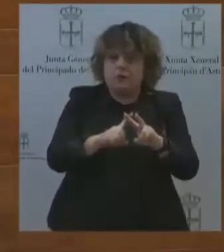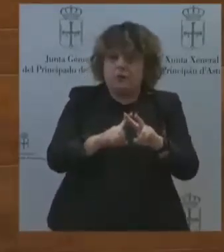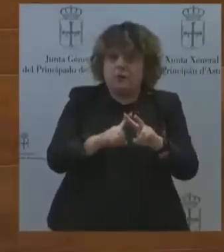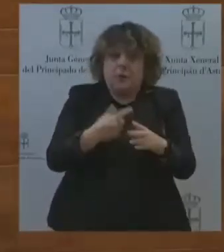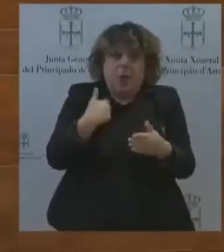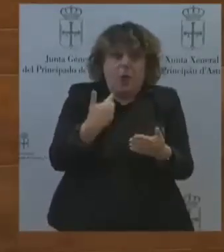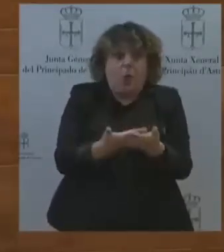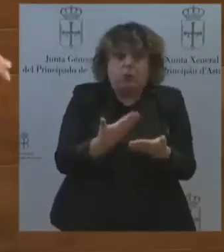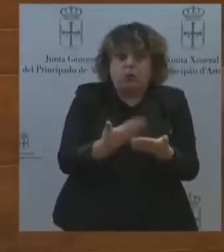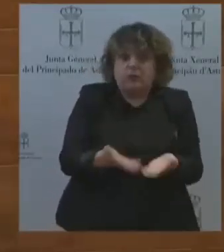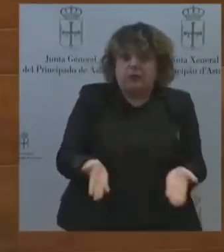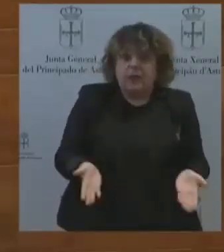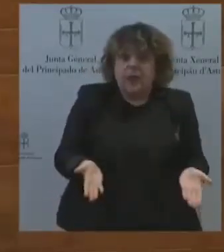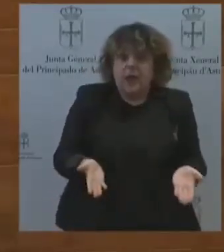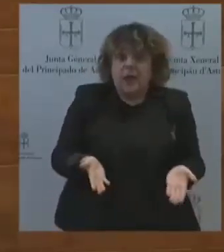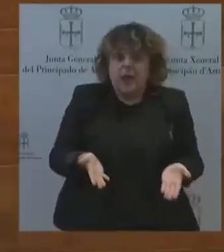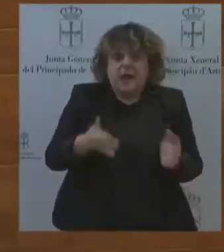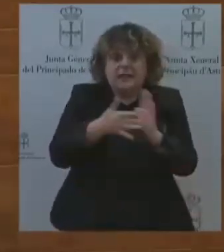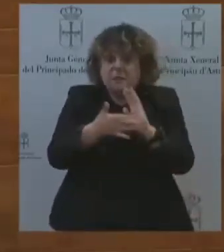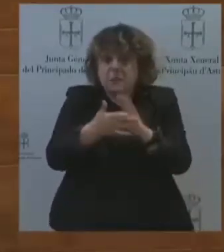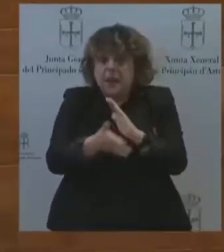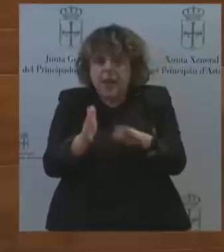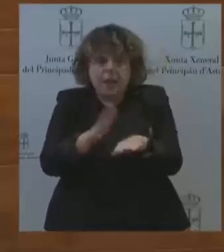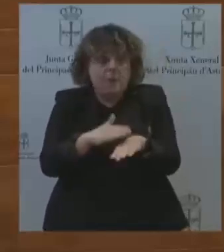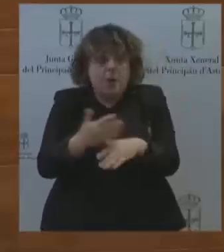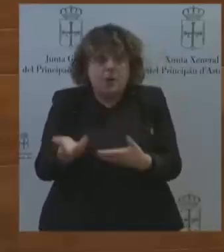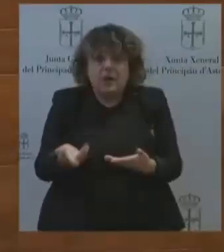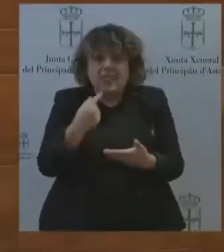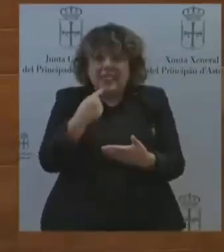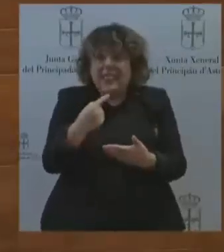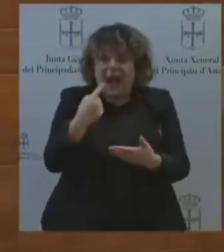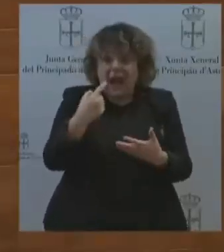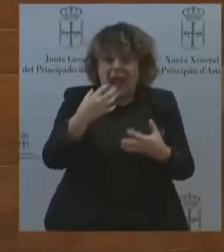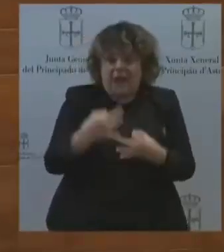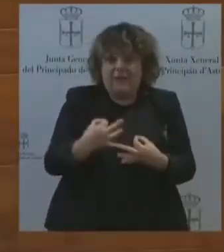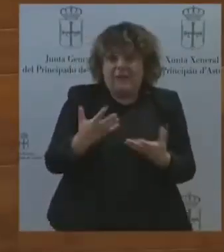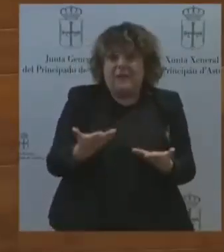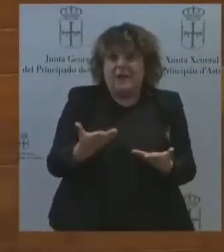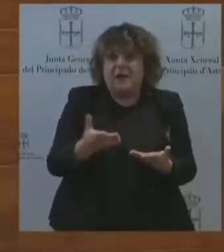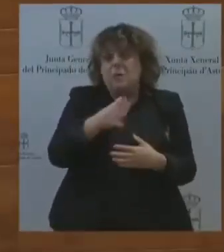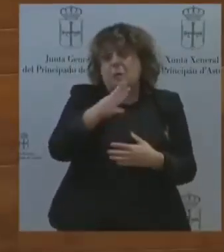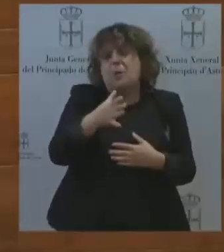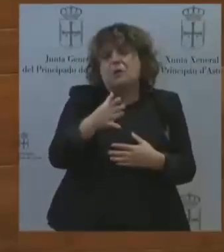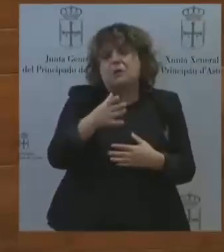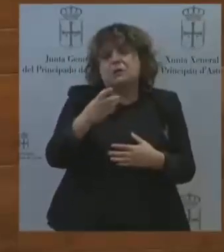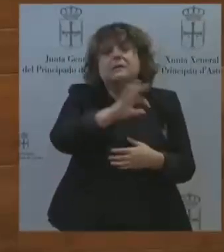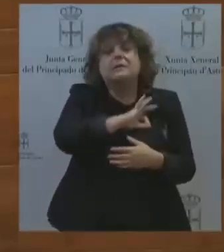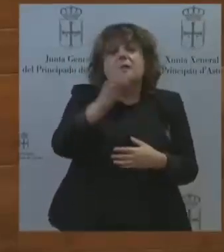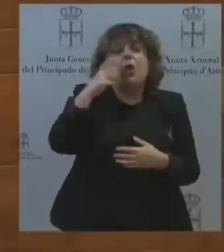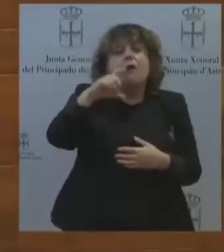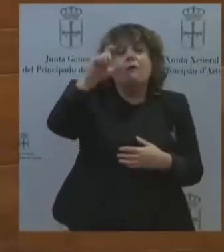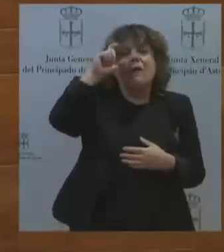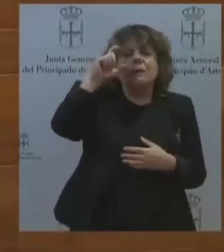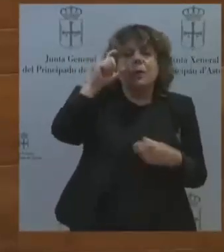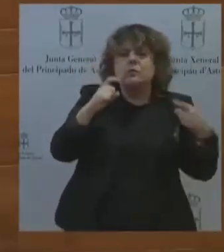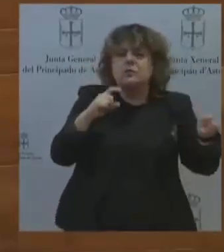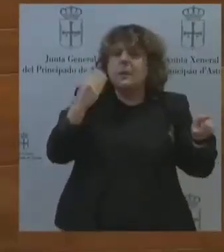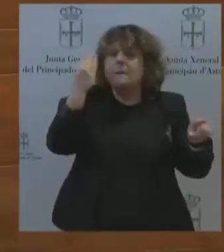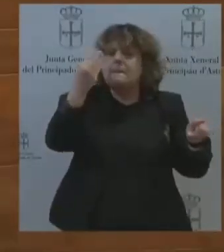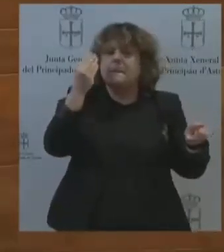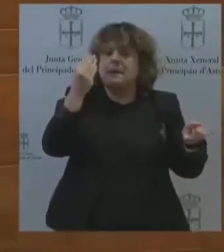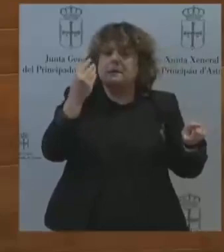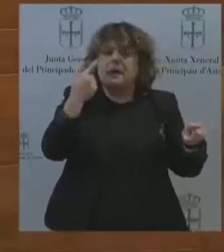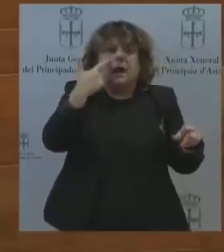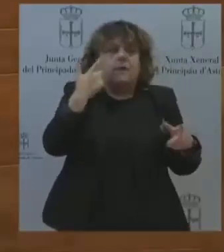digan simplemente la verdad. Porque vamos a ver, señor Barbón, usted piensa, una de las cosas que dijo es que Vox no